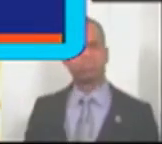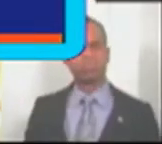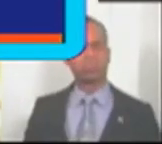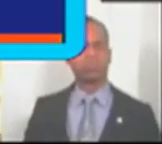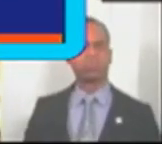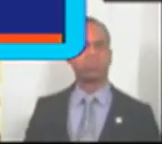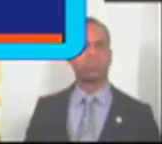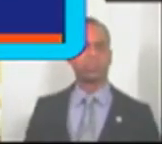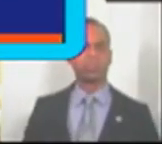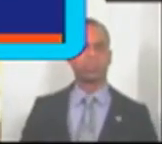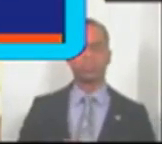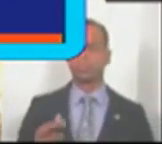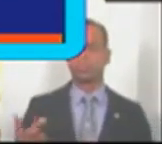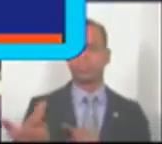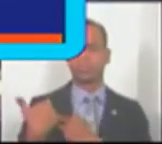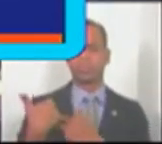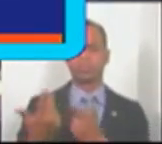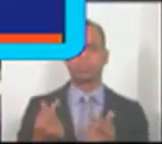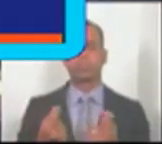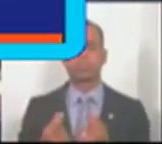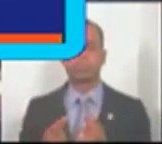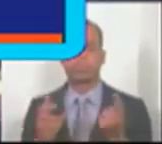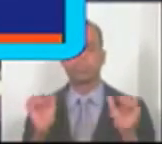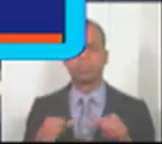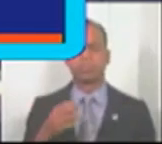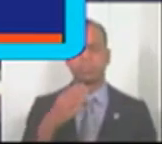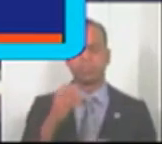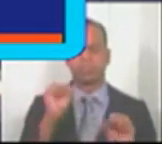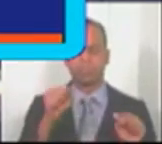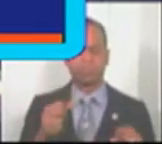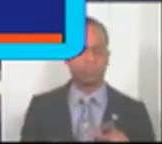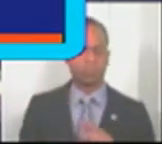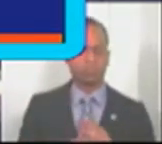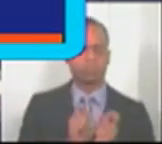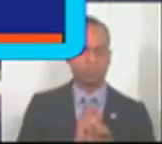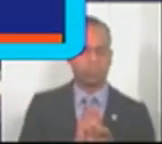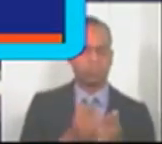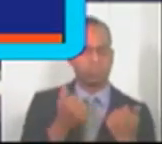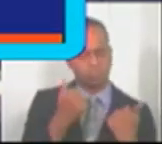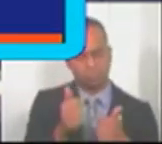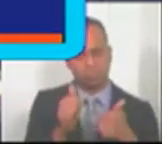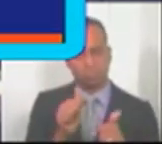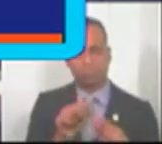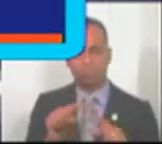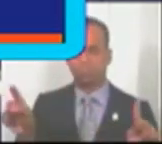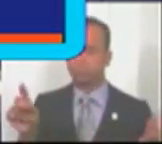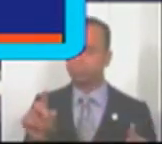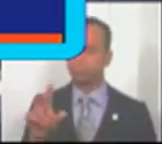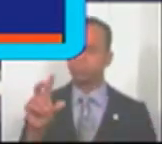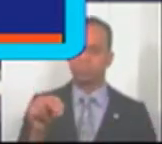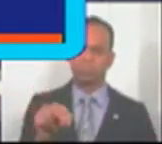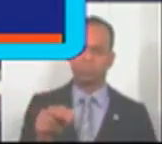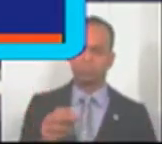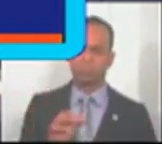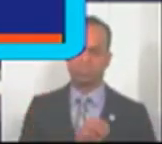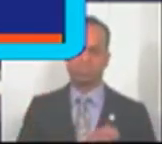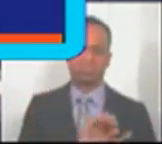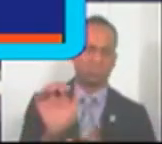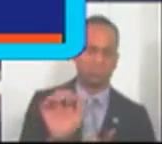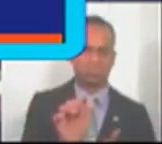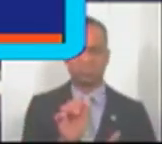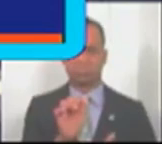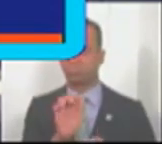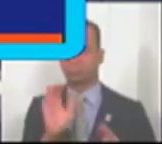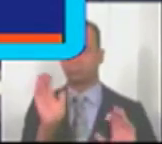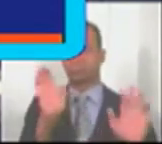Y el deber es procurar tener la mayoría para modificarla. Pero no puede rechazarla ni